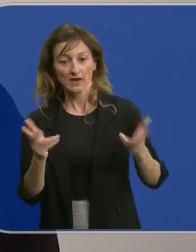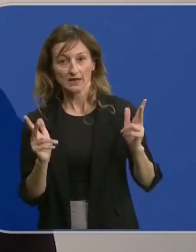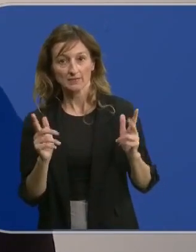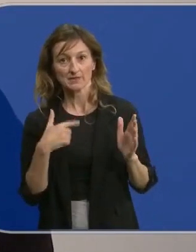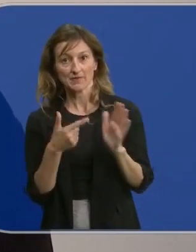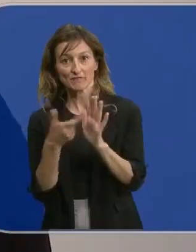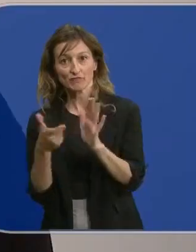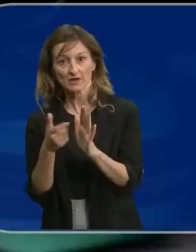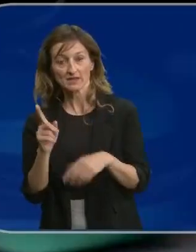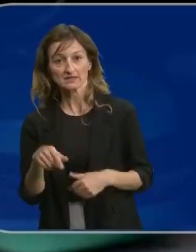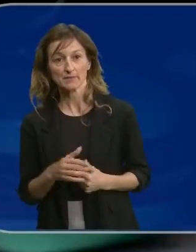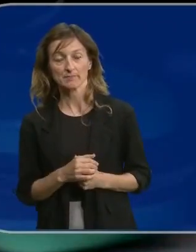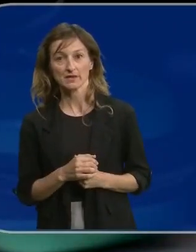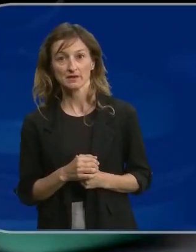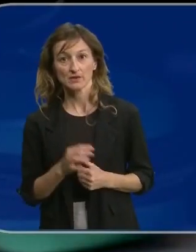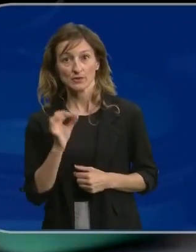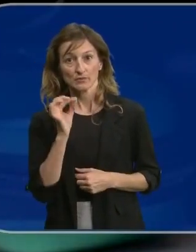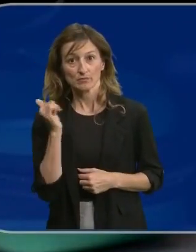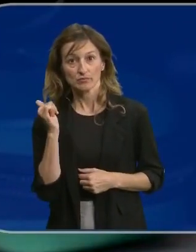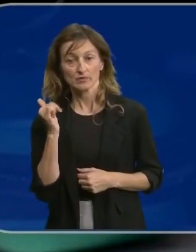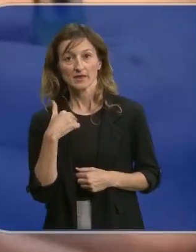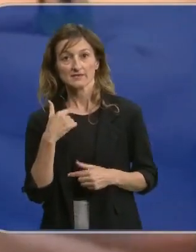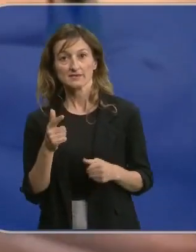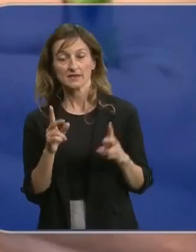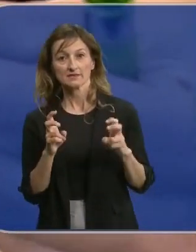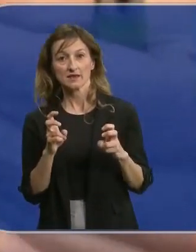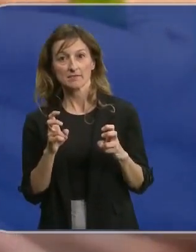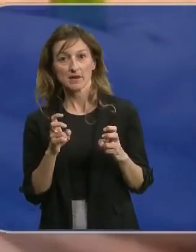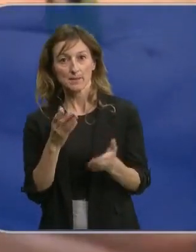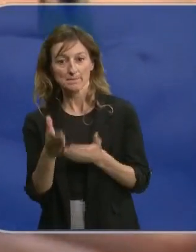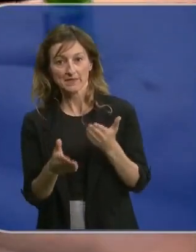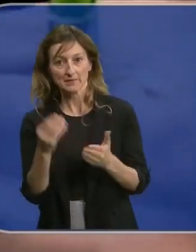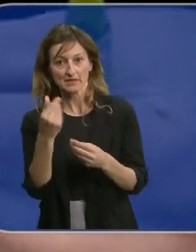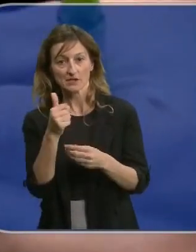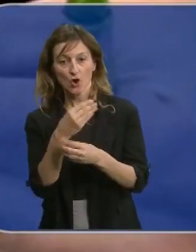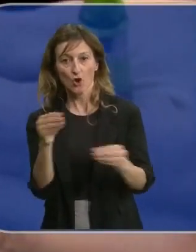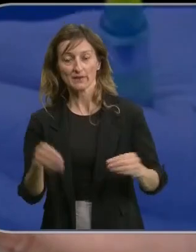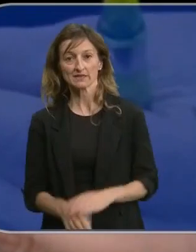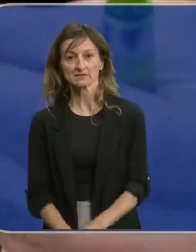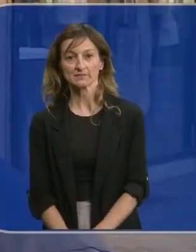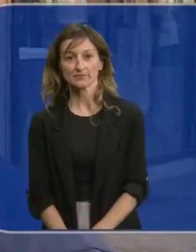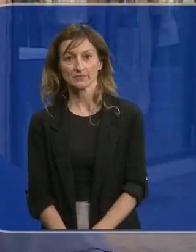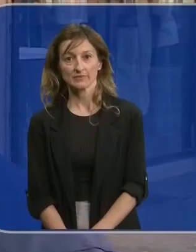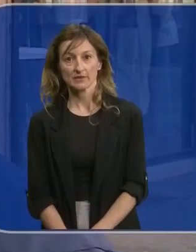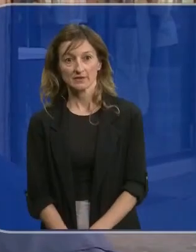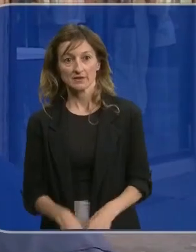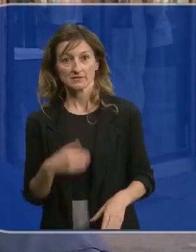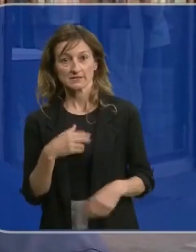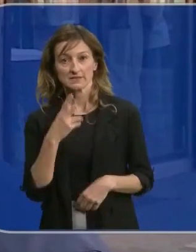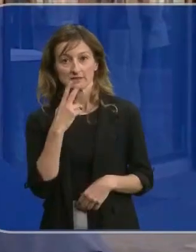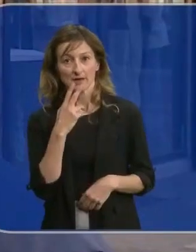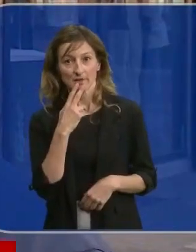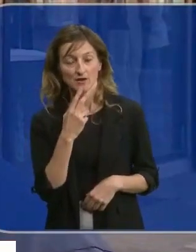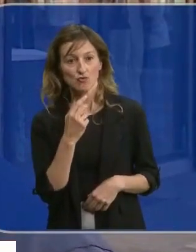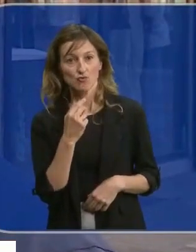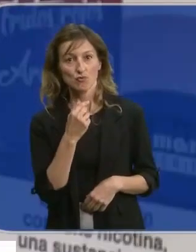Claro si le quitamos eso también El cigarrillo electrónico es el dispositivo de fumar más demandado por los jóvenes cuando les p la curiosidad del tabaco